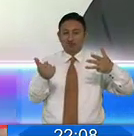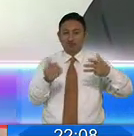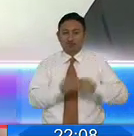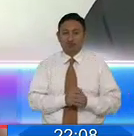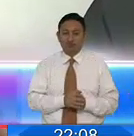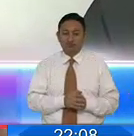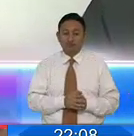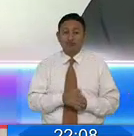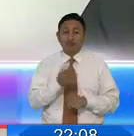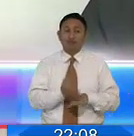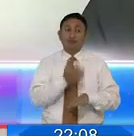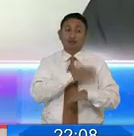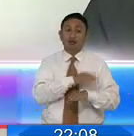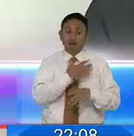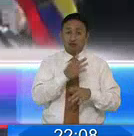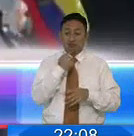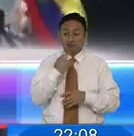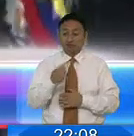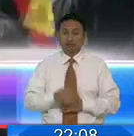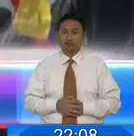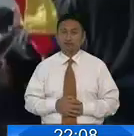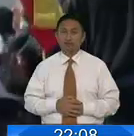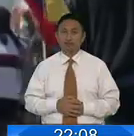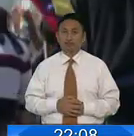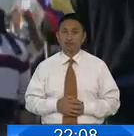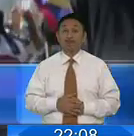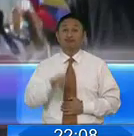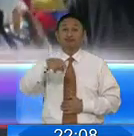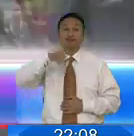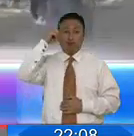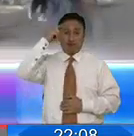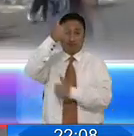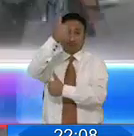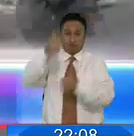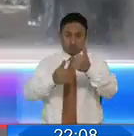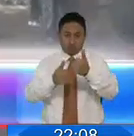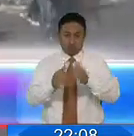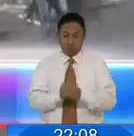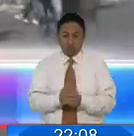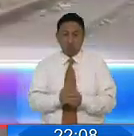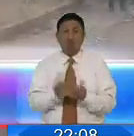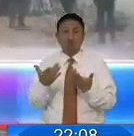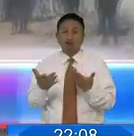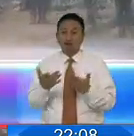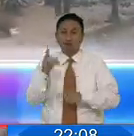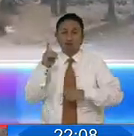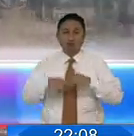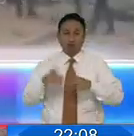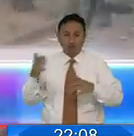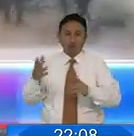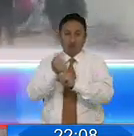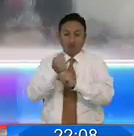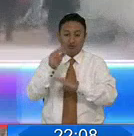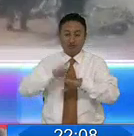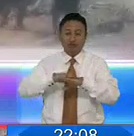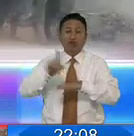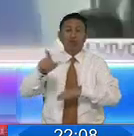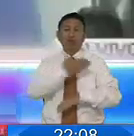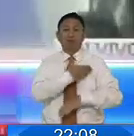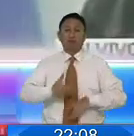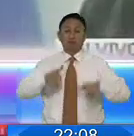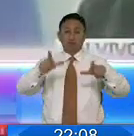viene anunciando desde muchas importaciones el supuesto golpe de estado habría perdido su horizonte cuando el primer mandatario